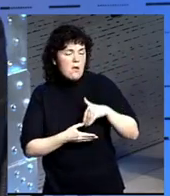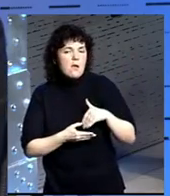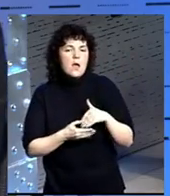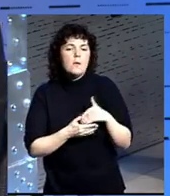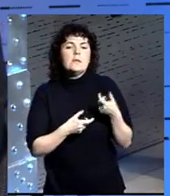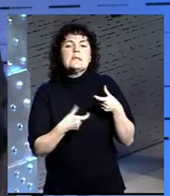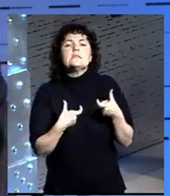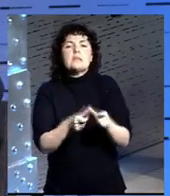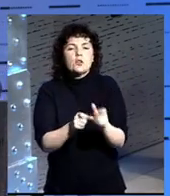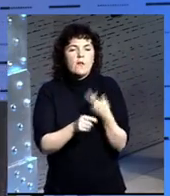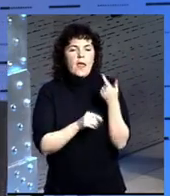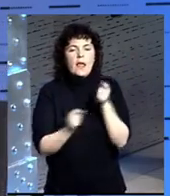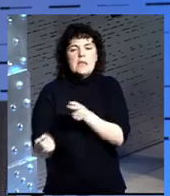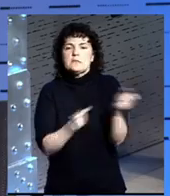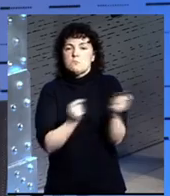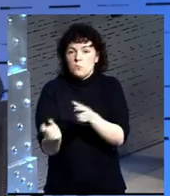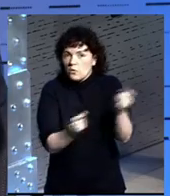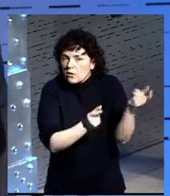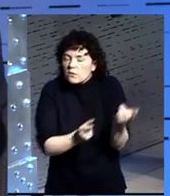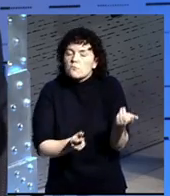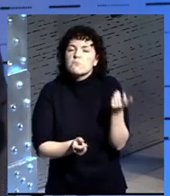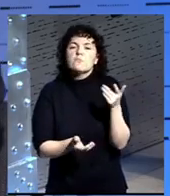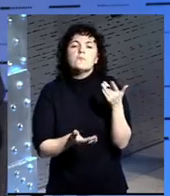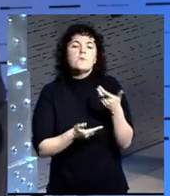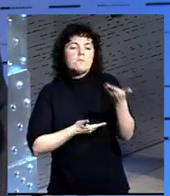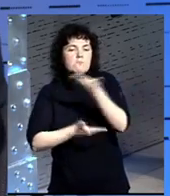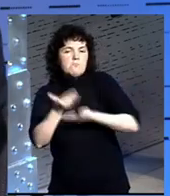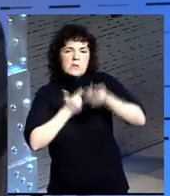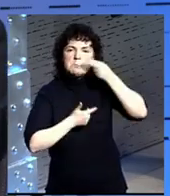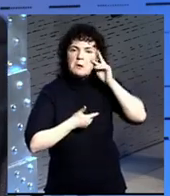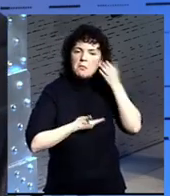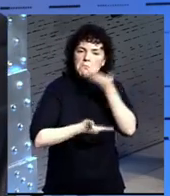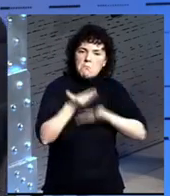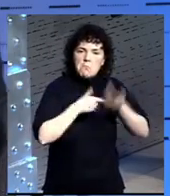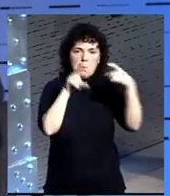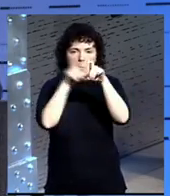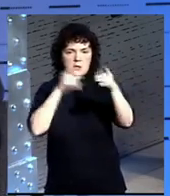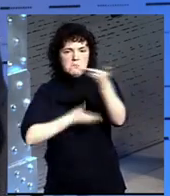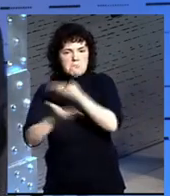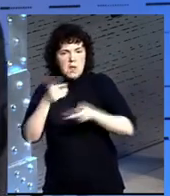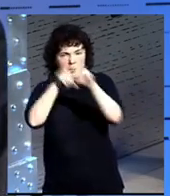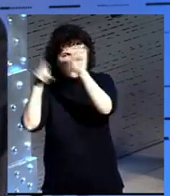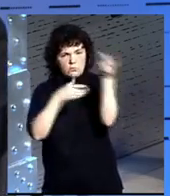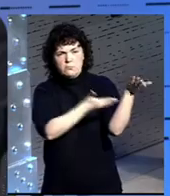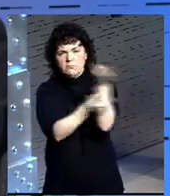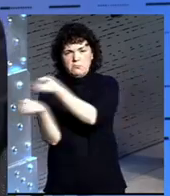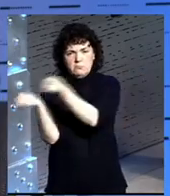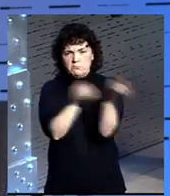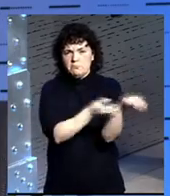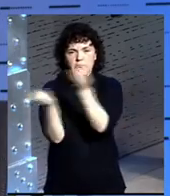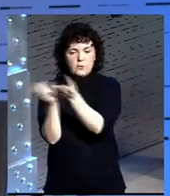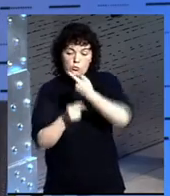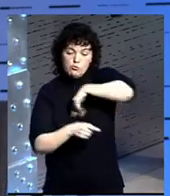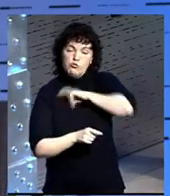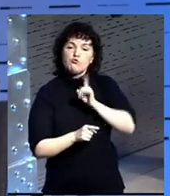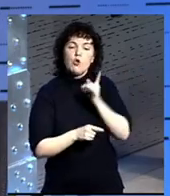de exportadores, nos está pasando pues intercambiando experiencias de empresas con otras empresas donde nosotros solo